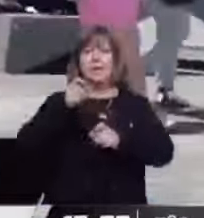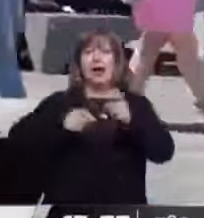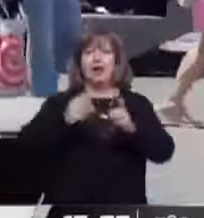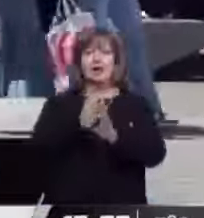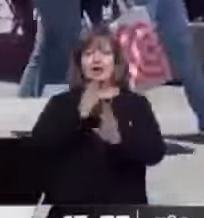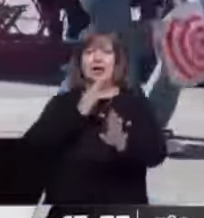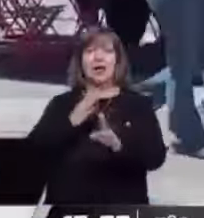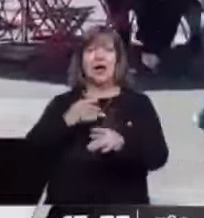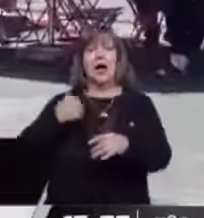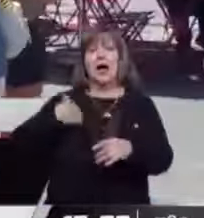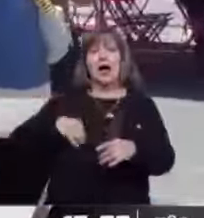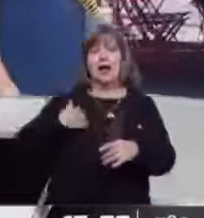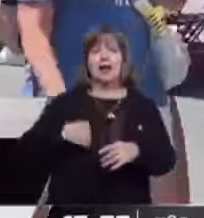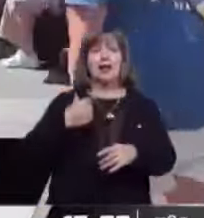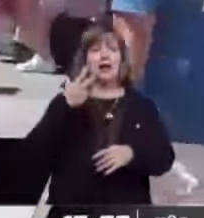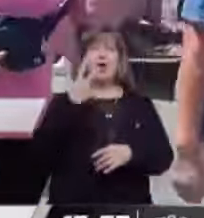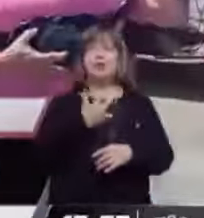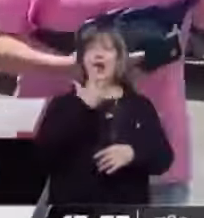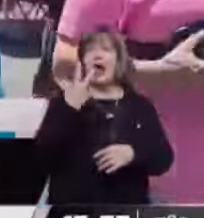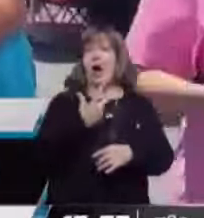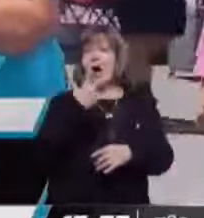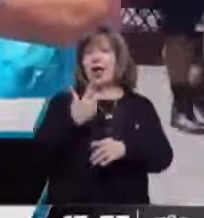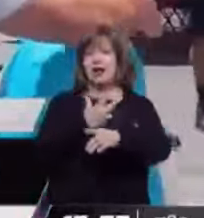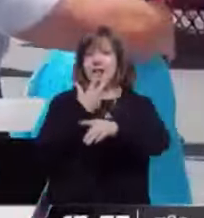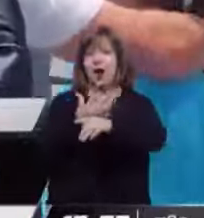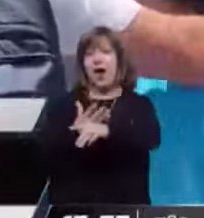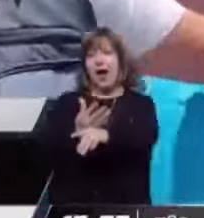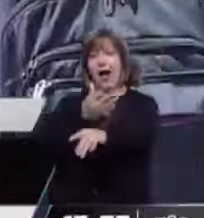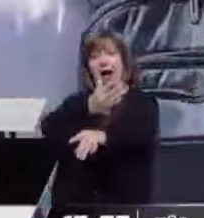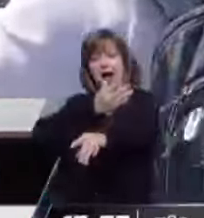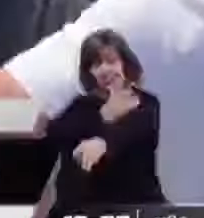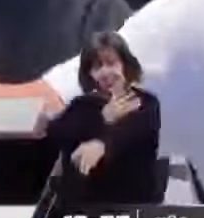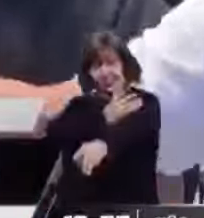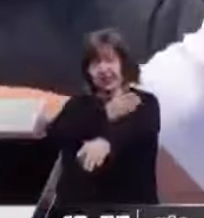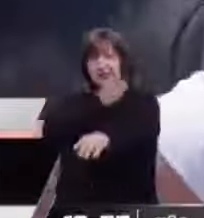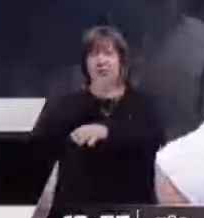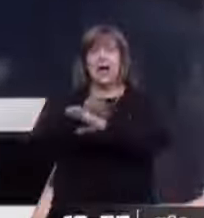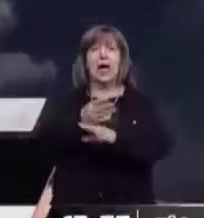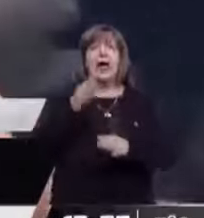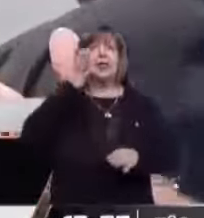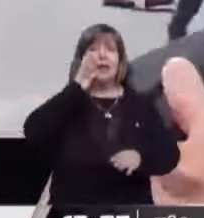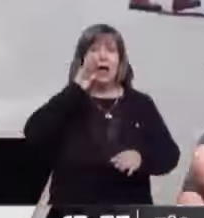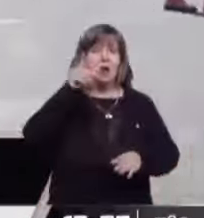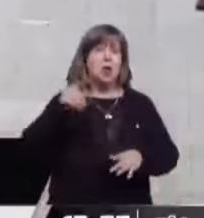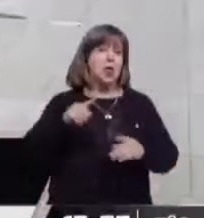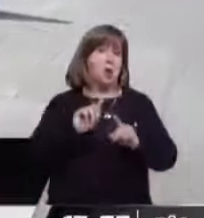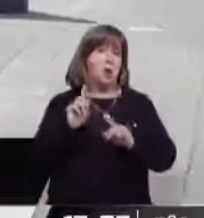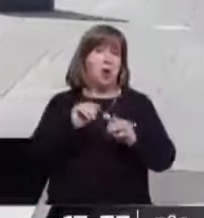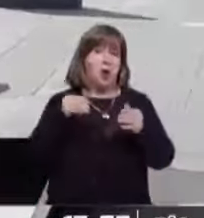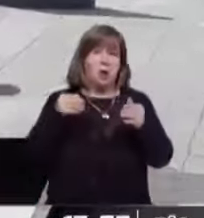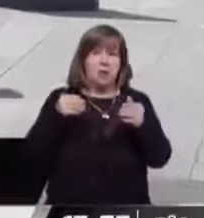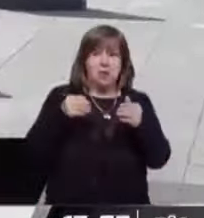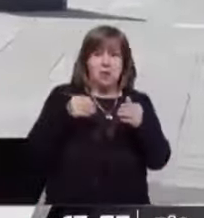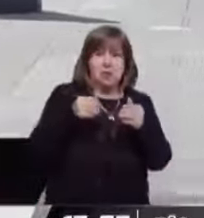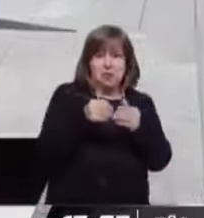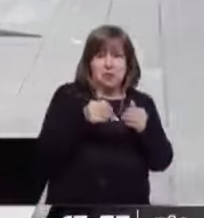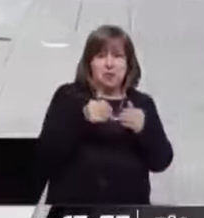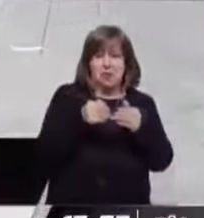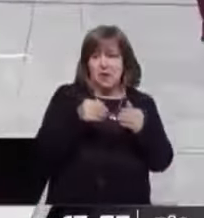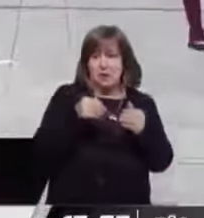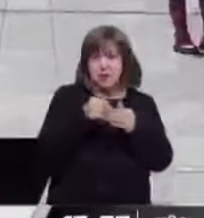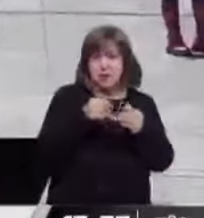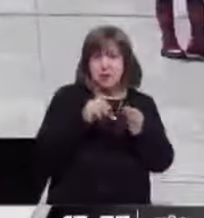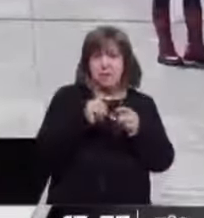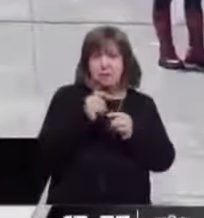va 3 horas antes de que abra el estadio, en promedio, a diferencia del estadounidense, que va, frente a la cantidad de argentinos que hay por todos